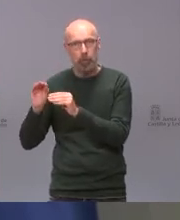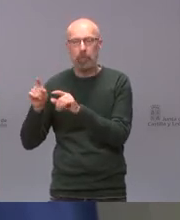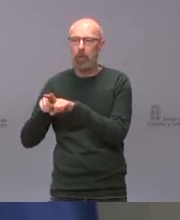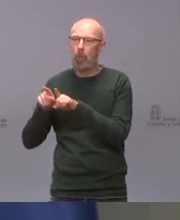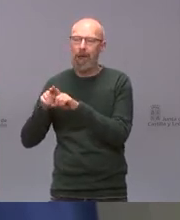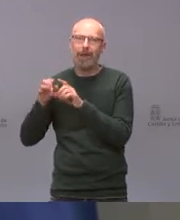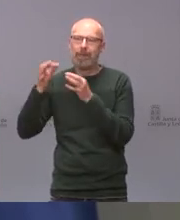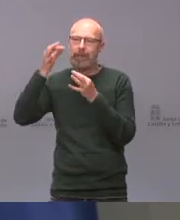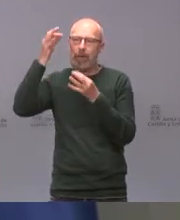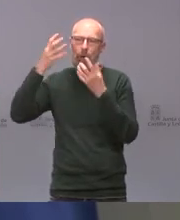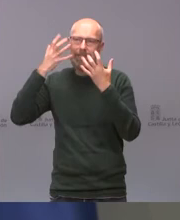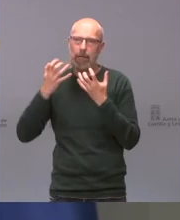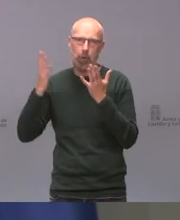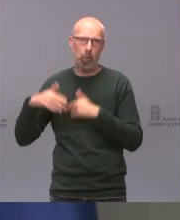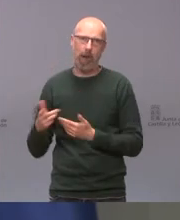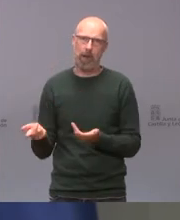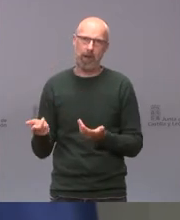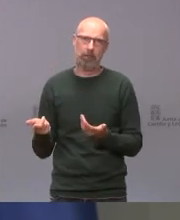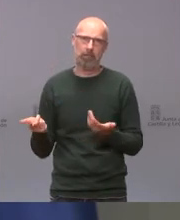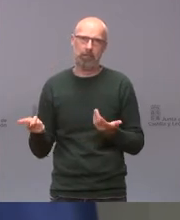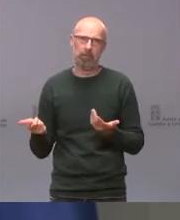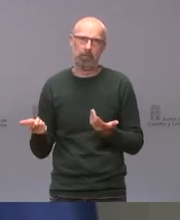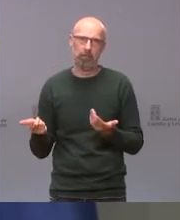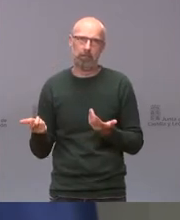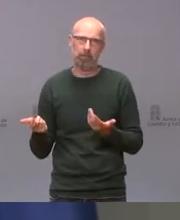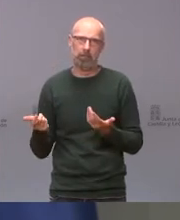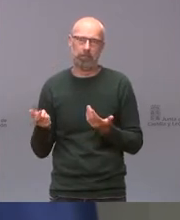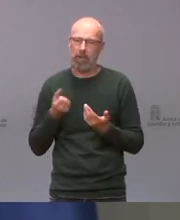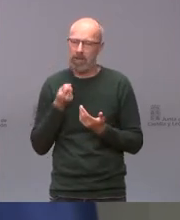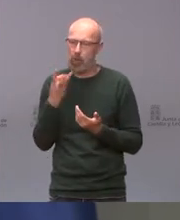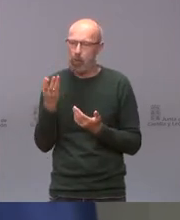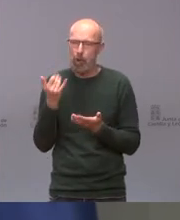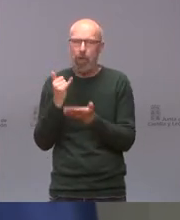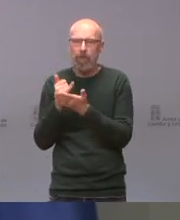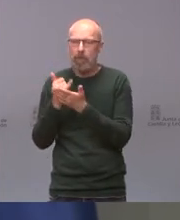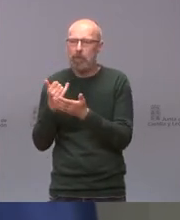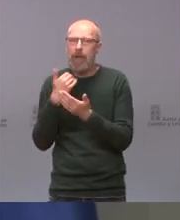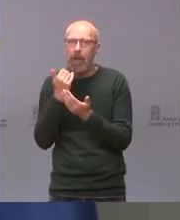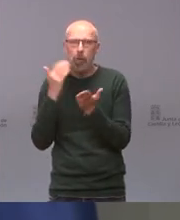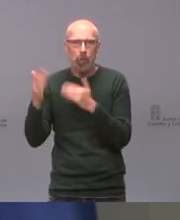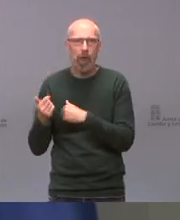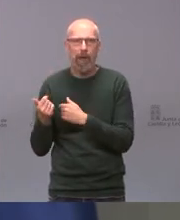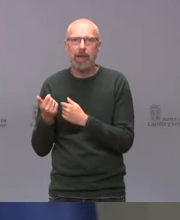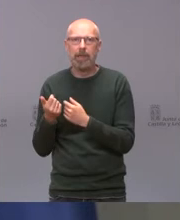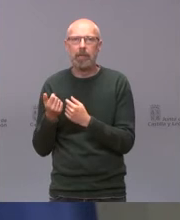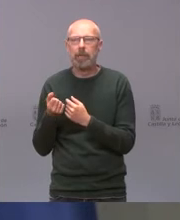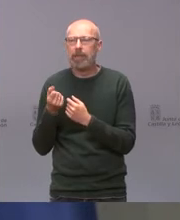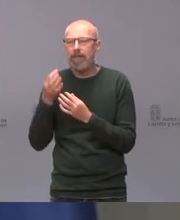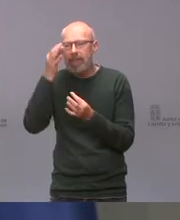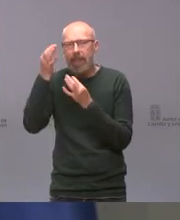rigor. Falto de rigor. No hay números que lo sustenten, no hay casos que lo sustenten, no